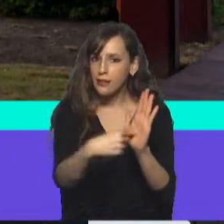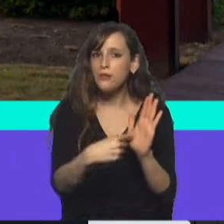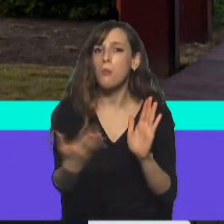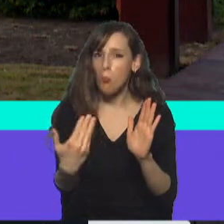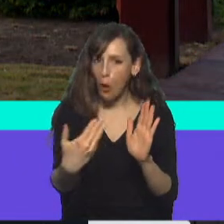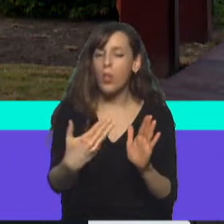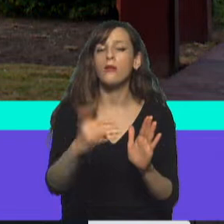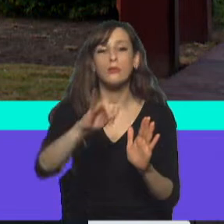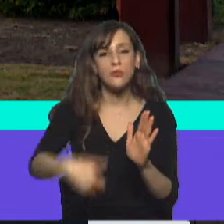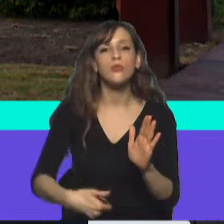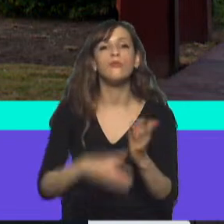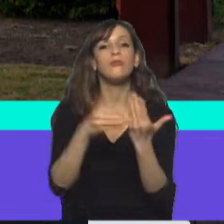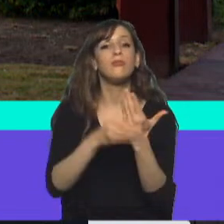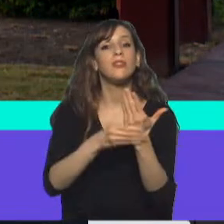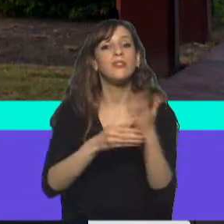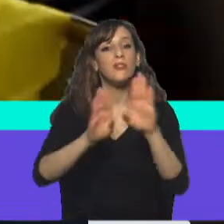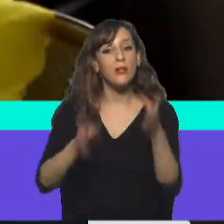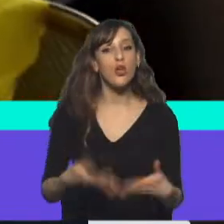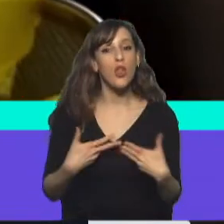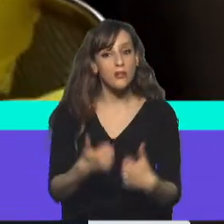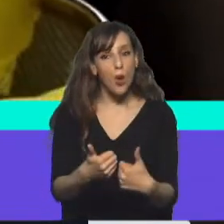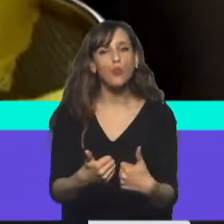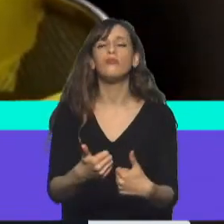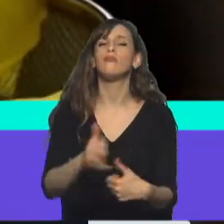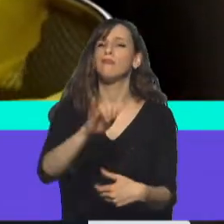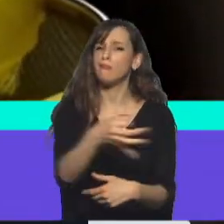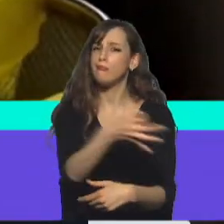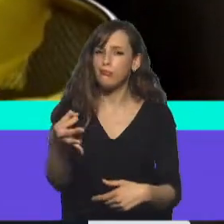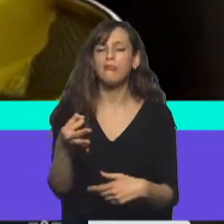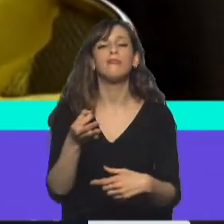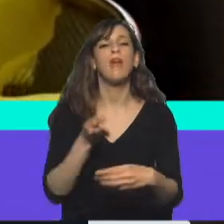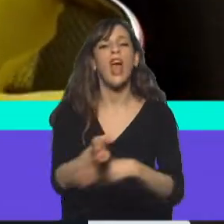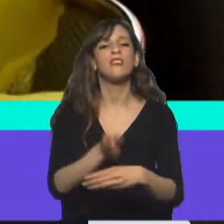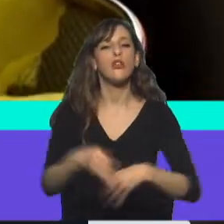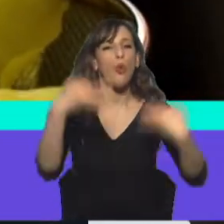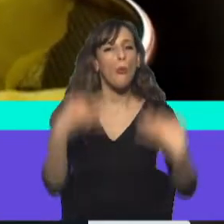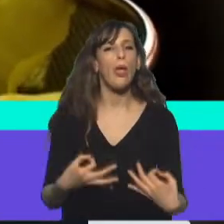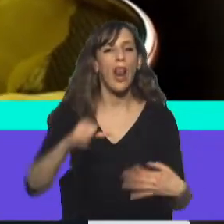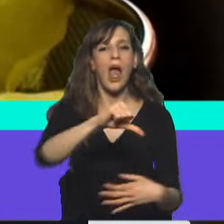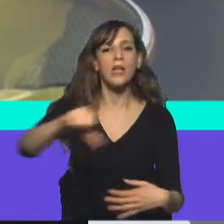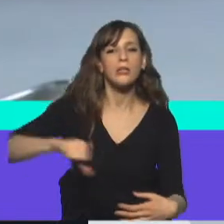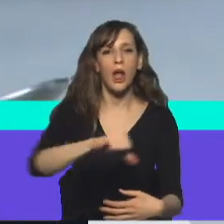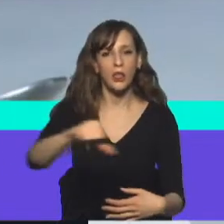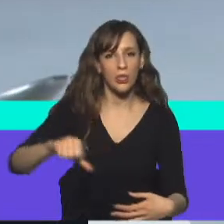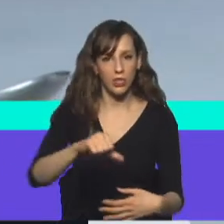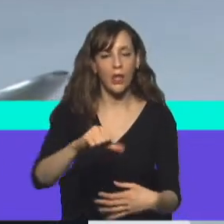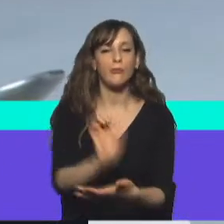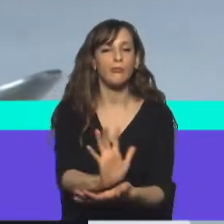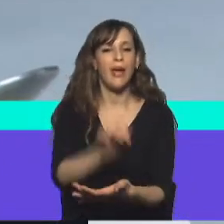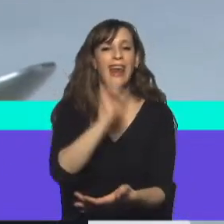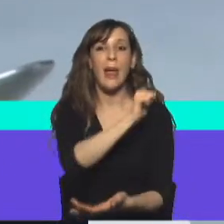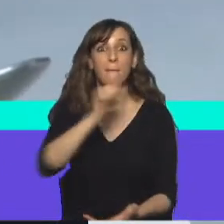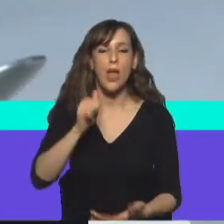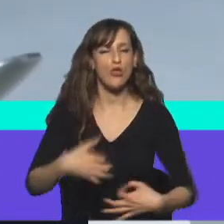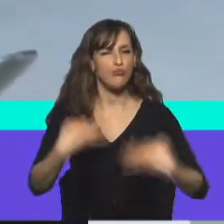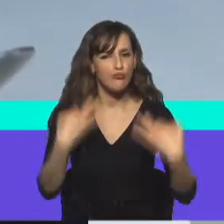planta, el Ministerio de Salud permitió el acceso seguro al aceite de cannabis de grado farmacéutico purificado y altamente concentrado